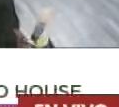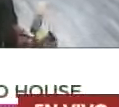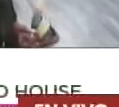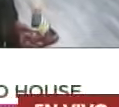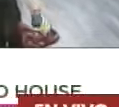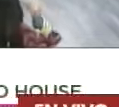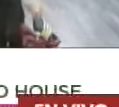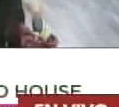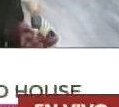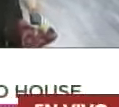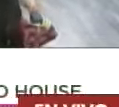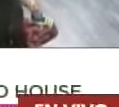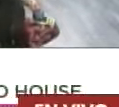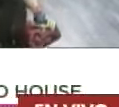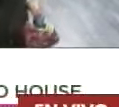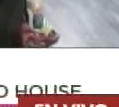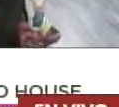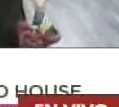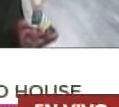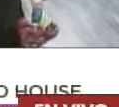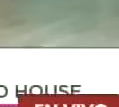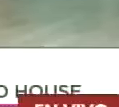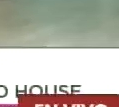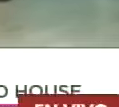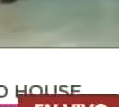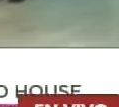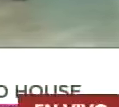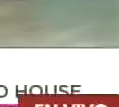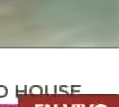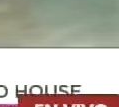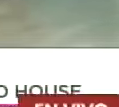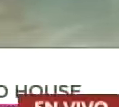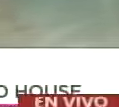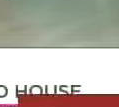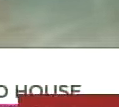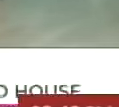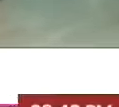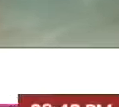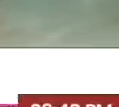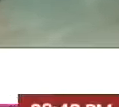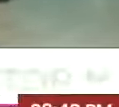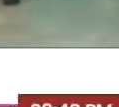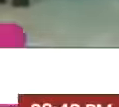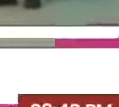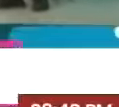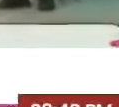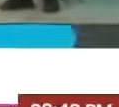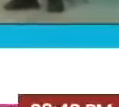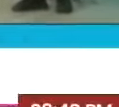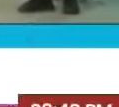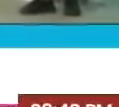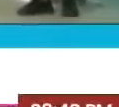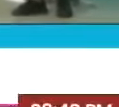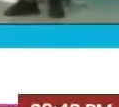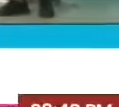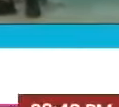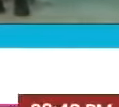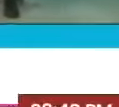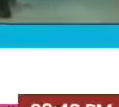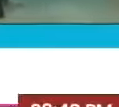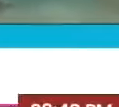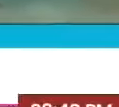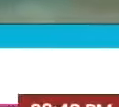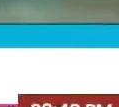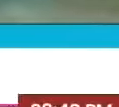hacer? Se viene una fiesta que no puedes perder. Vamos todos a votar, no te quedes a